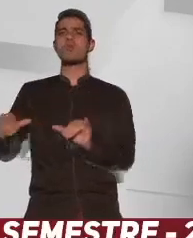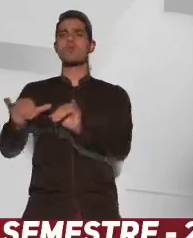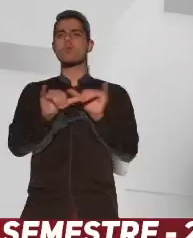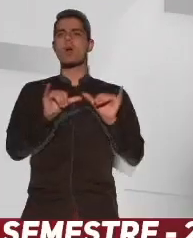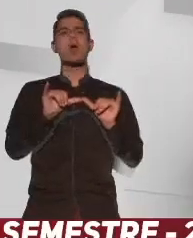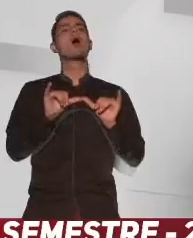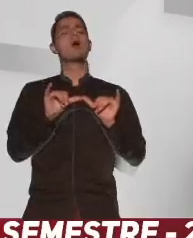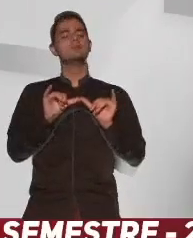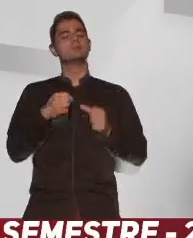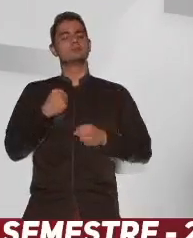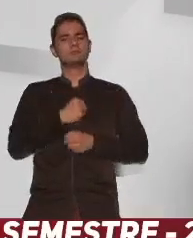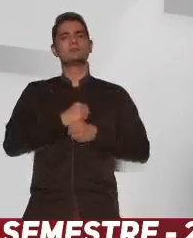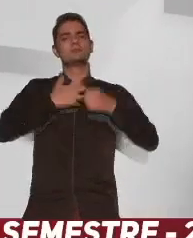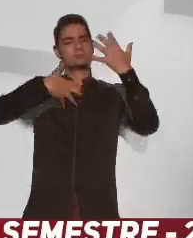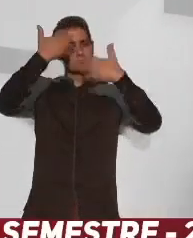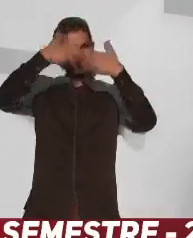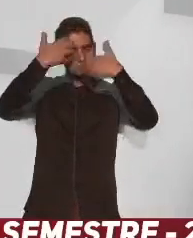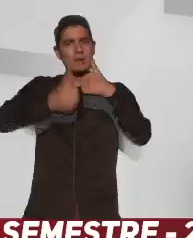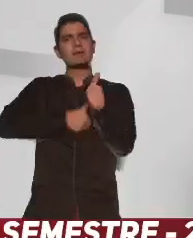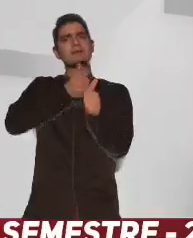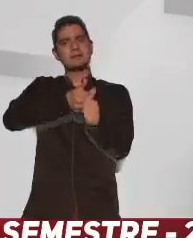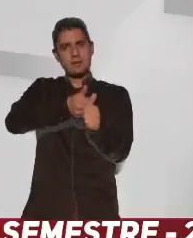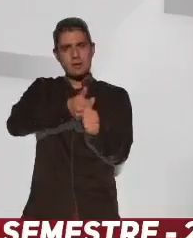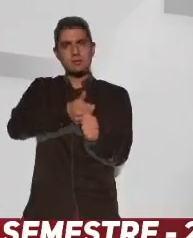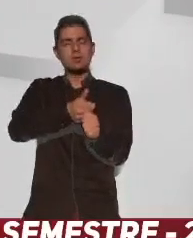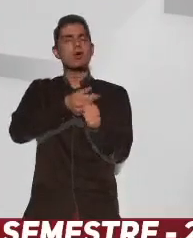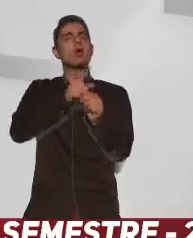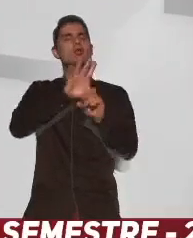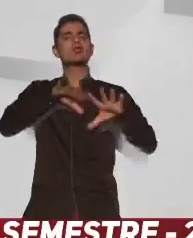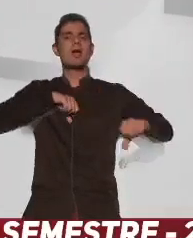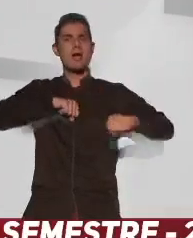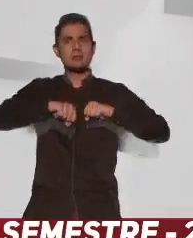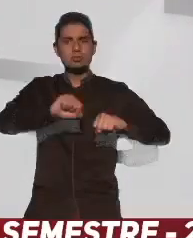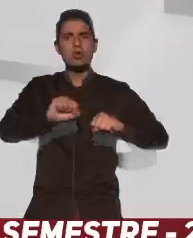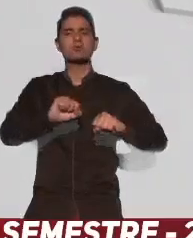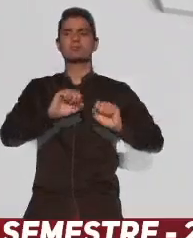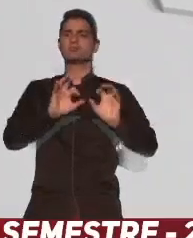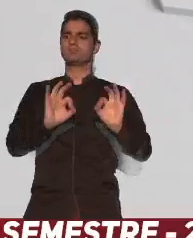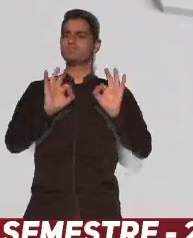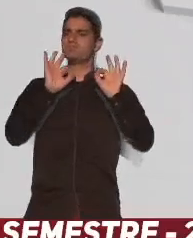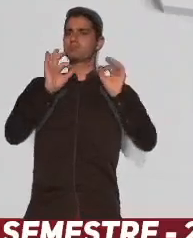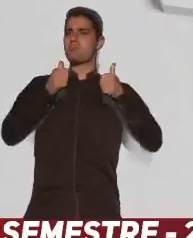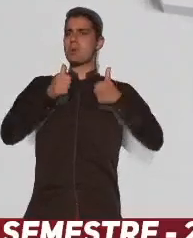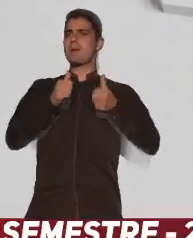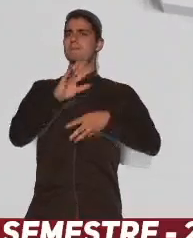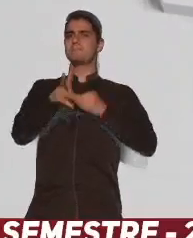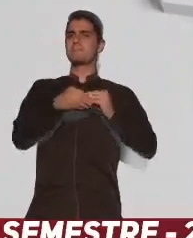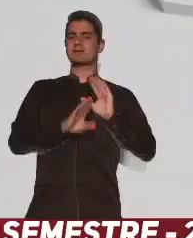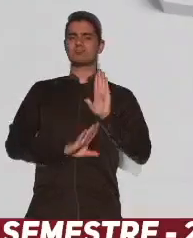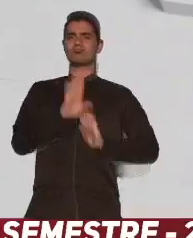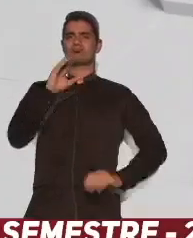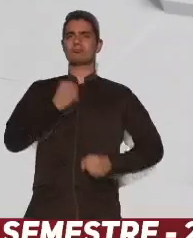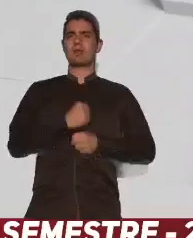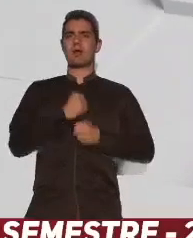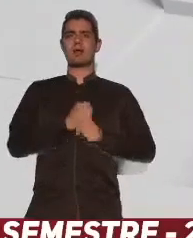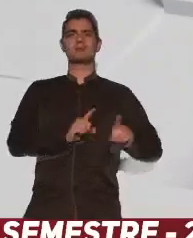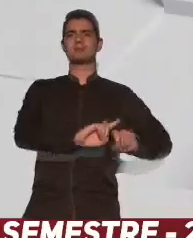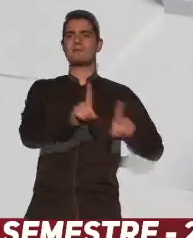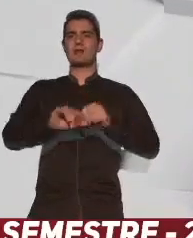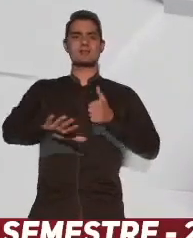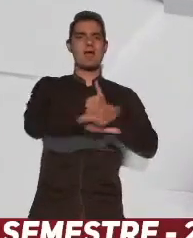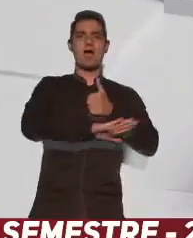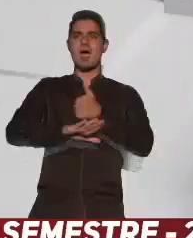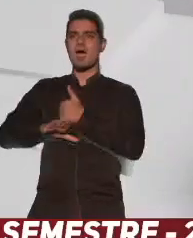seguimiento sobre la gestión, rendimiento y desempeño de las diferentes áreas y procesos. La gestión